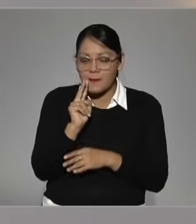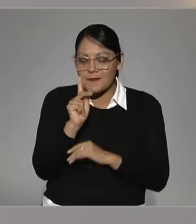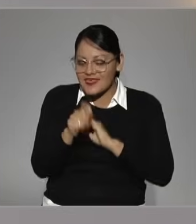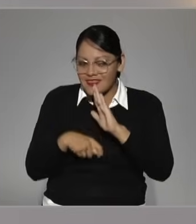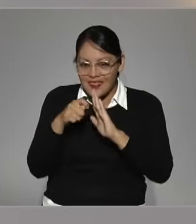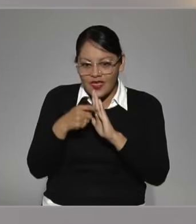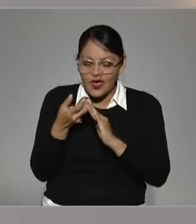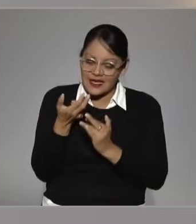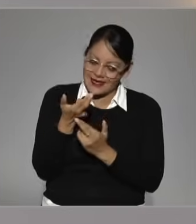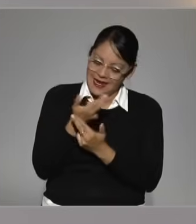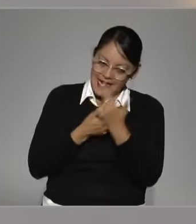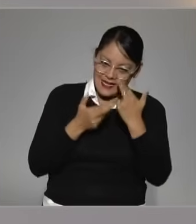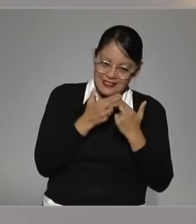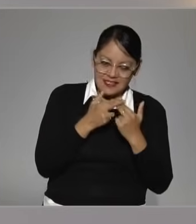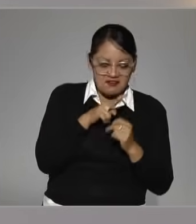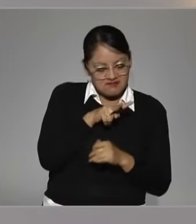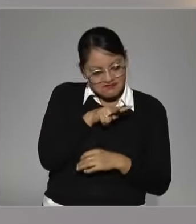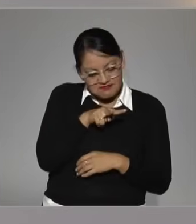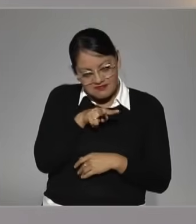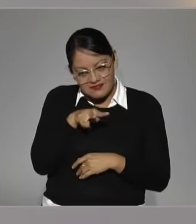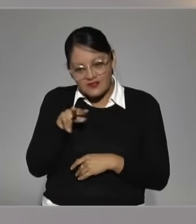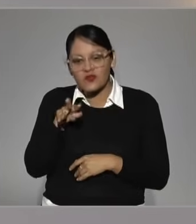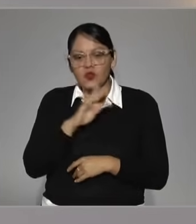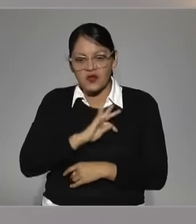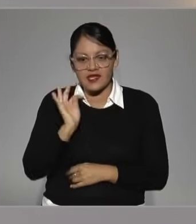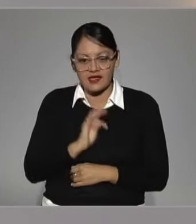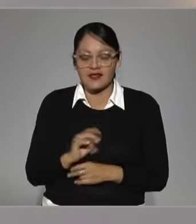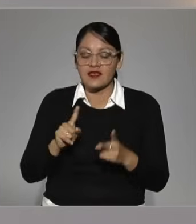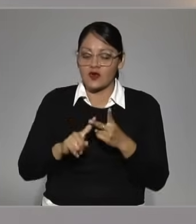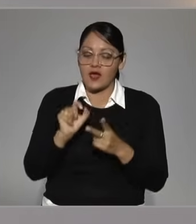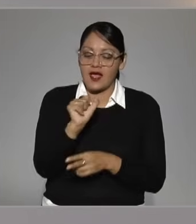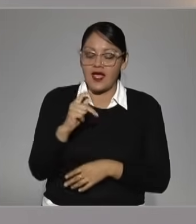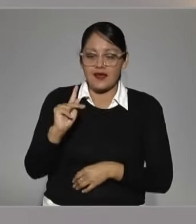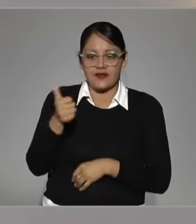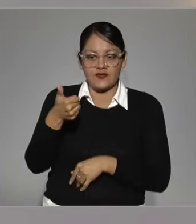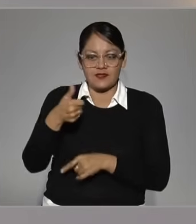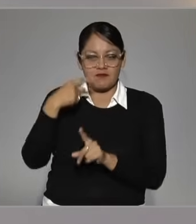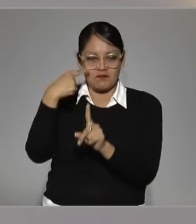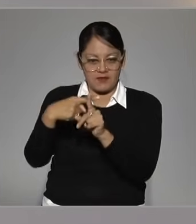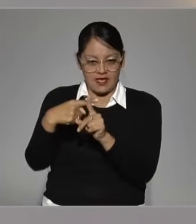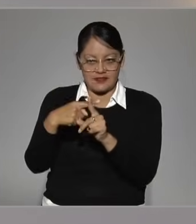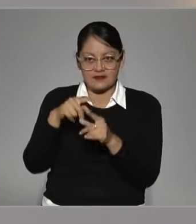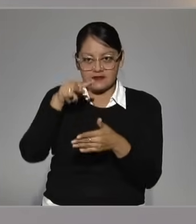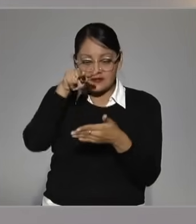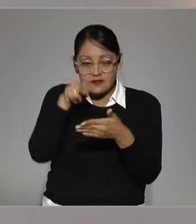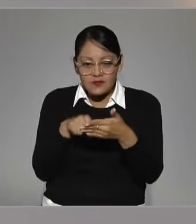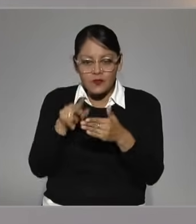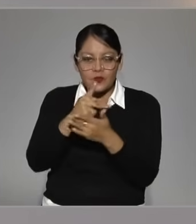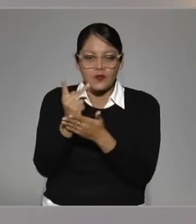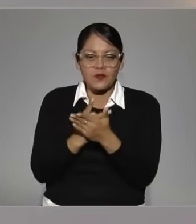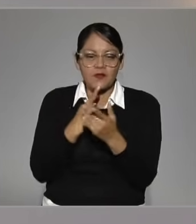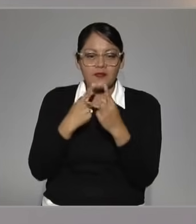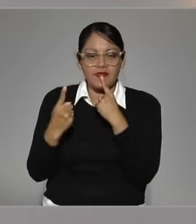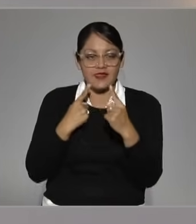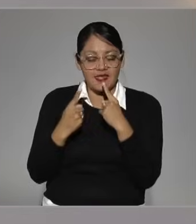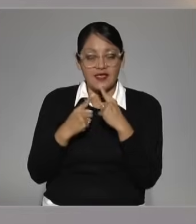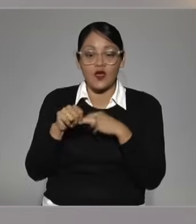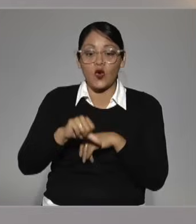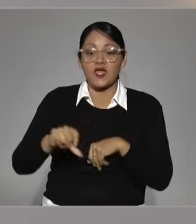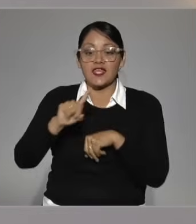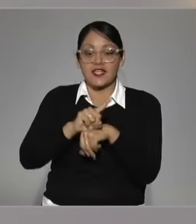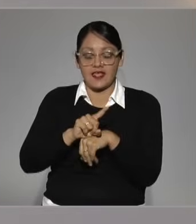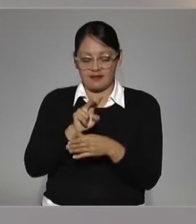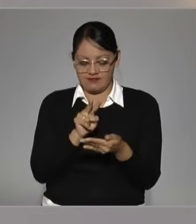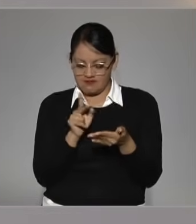verlo desde el principio. También pueden bajar la aplicación 11 más y buscar el programa de diálogos en confianza del día de